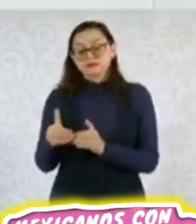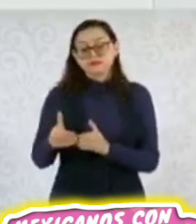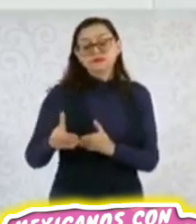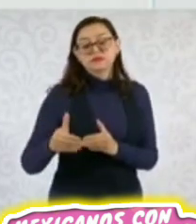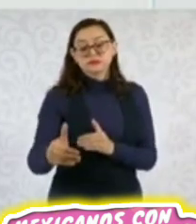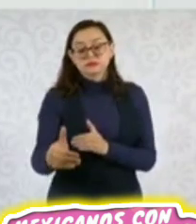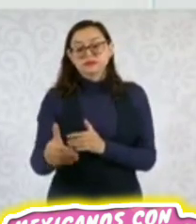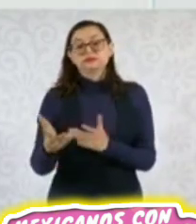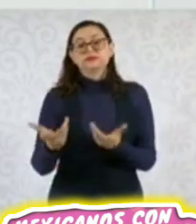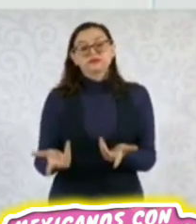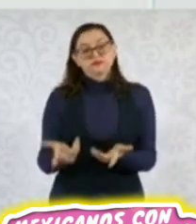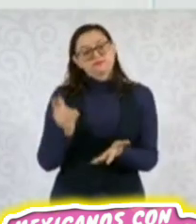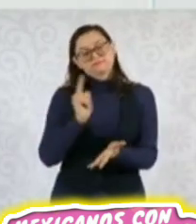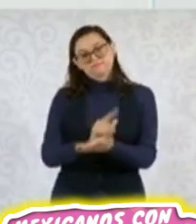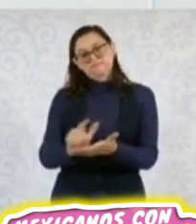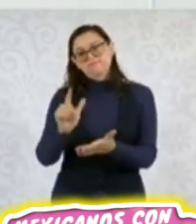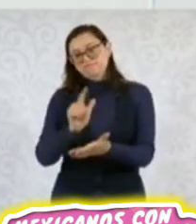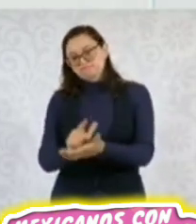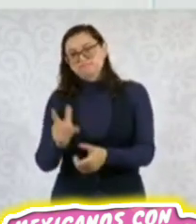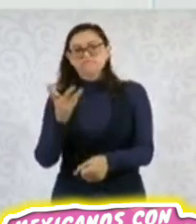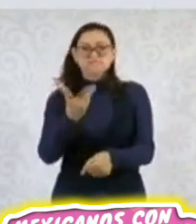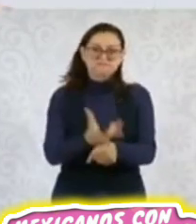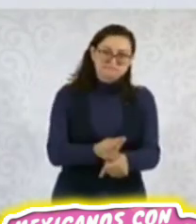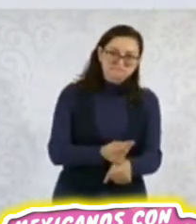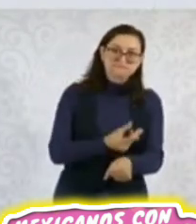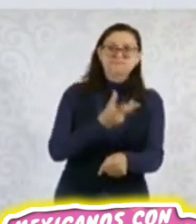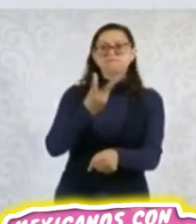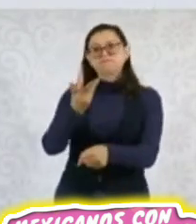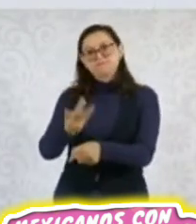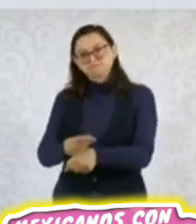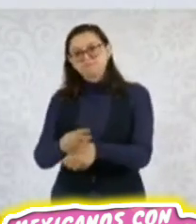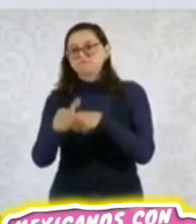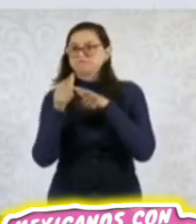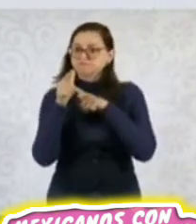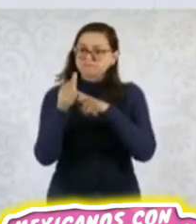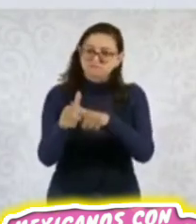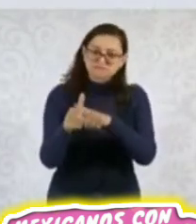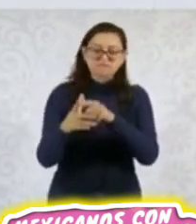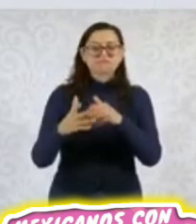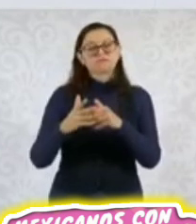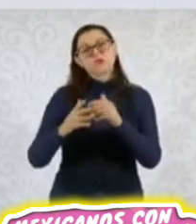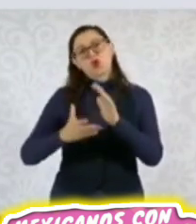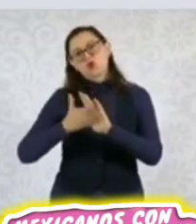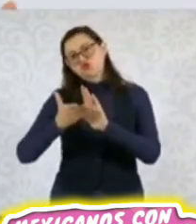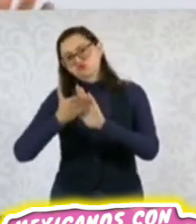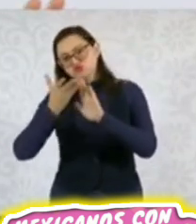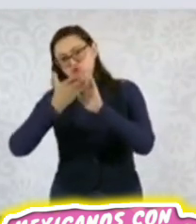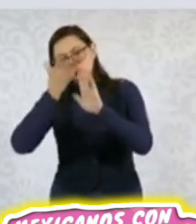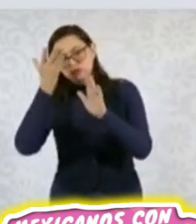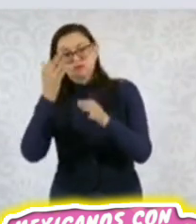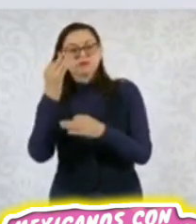cómo seguir con la rehabilitación de Acapulco, en la atención de todo el sistema hidráulico,